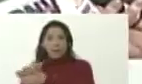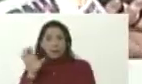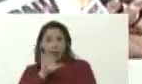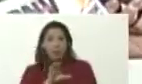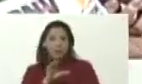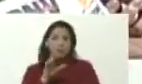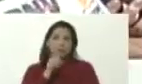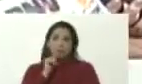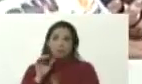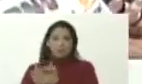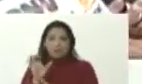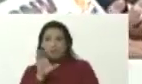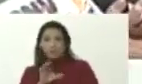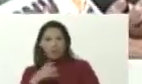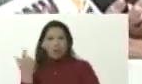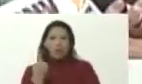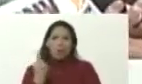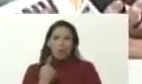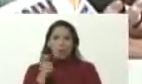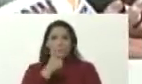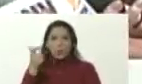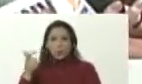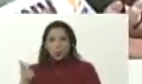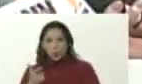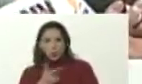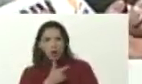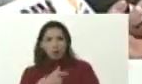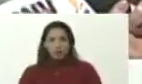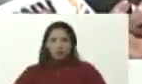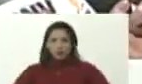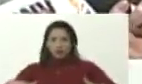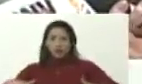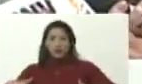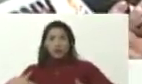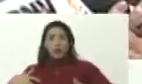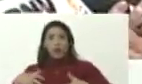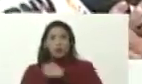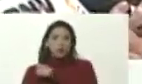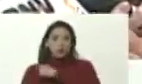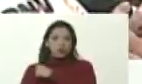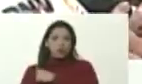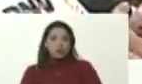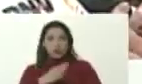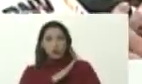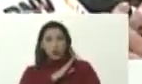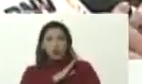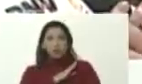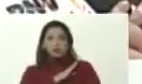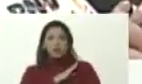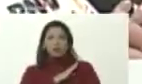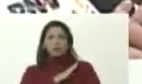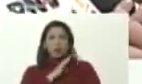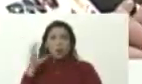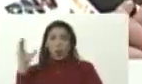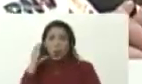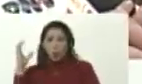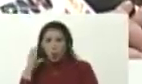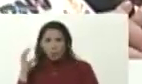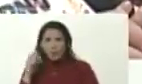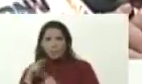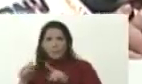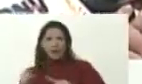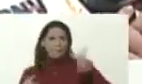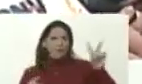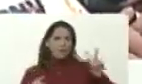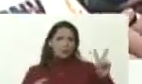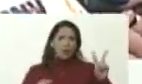la patria, que lo único que buscan es de las riquezas nuestras, los recursos naturales, apoderarse por cualquier lado. Colombia, para que Venezuela sea un